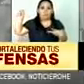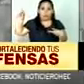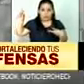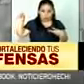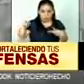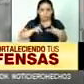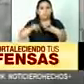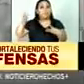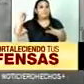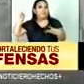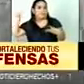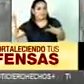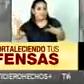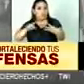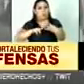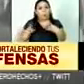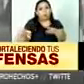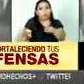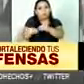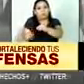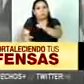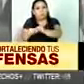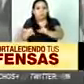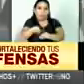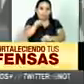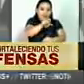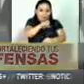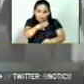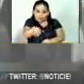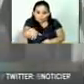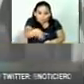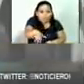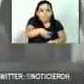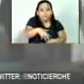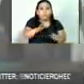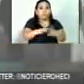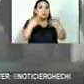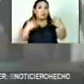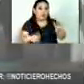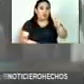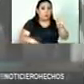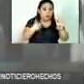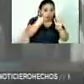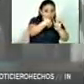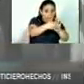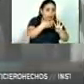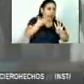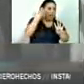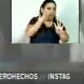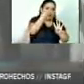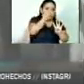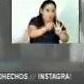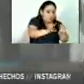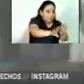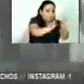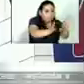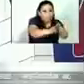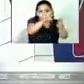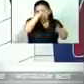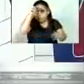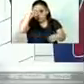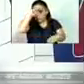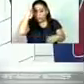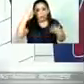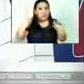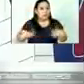otros 15 se irán sumando a lo largo de la semana a estos y a los cuatro estados que ya llevan días abiertos después de más